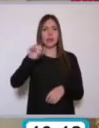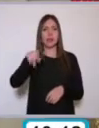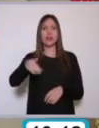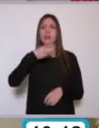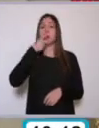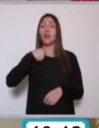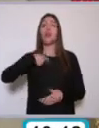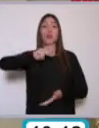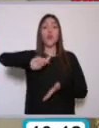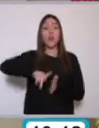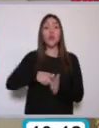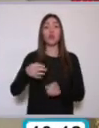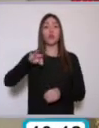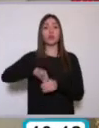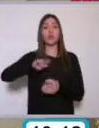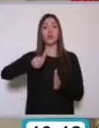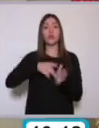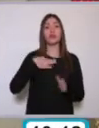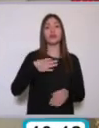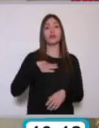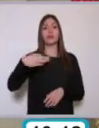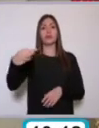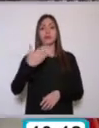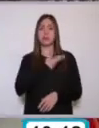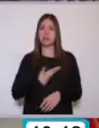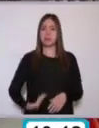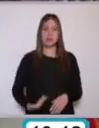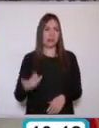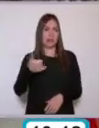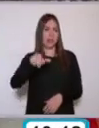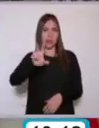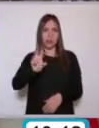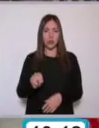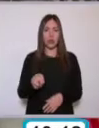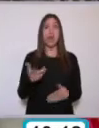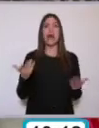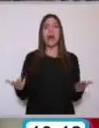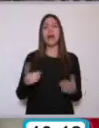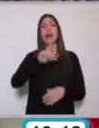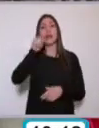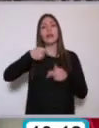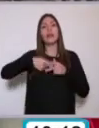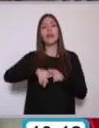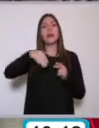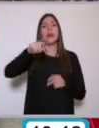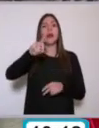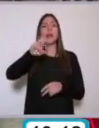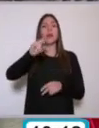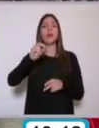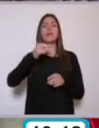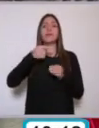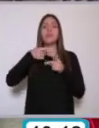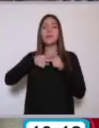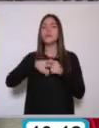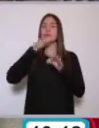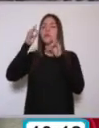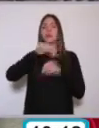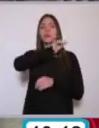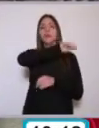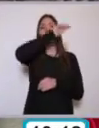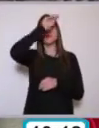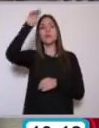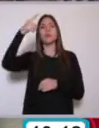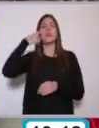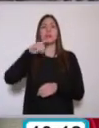de los partidos antirreeleccionistas en México y Madero empieza a hacer campaña y a hacer unas giras políticas, ¿no? ¿Qué pasa? Viene 1910, vienen